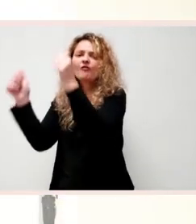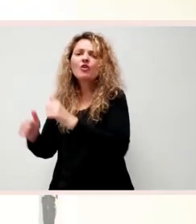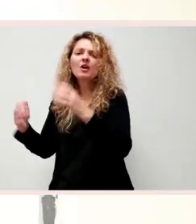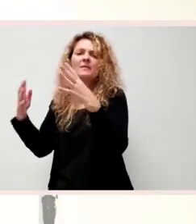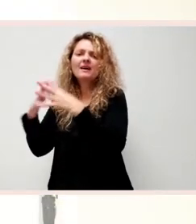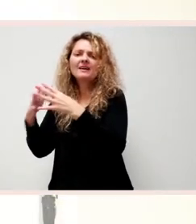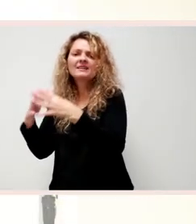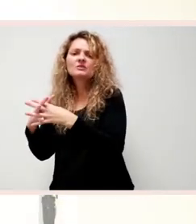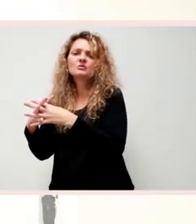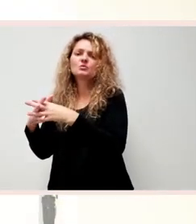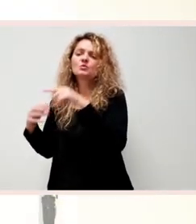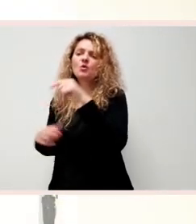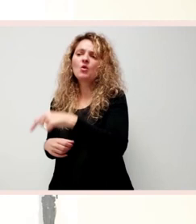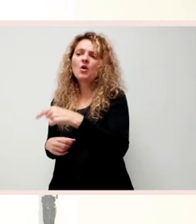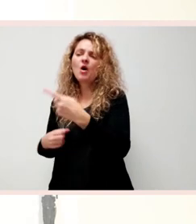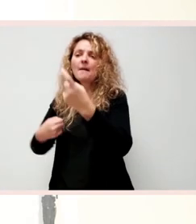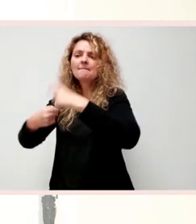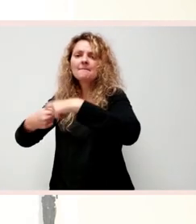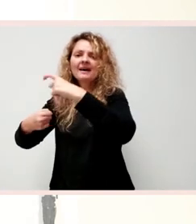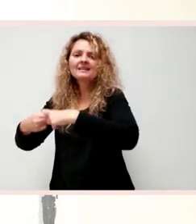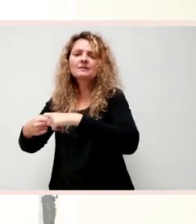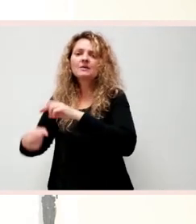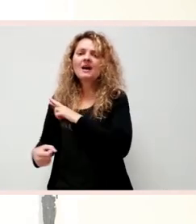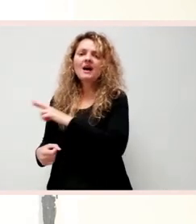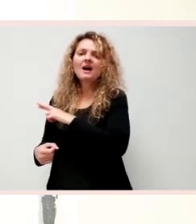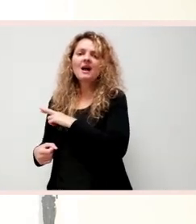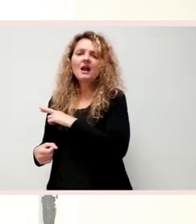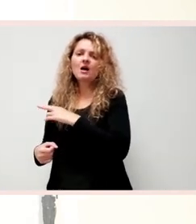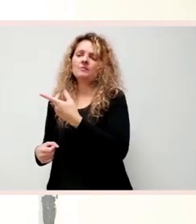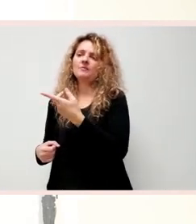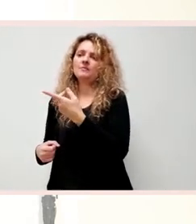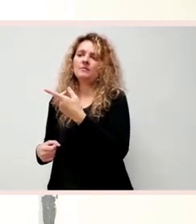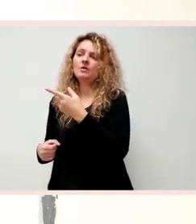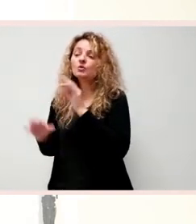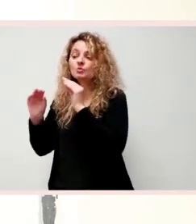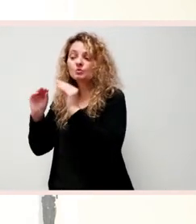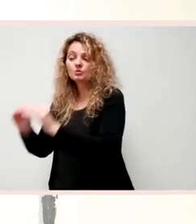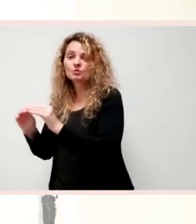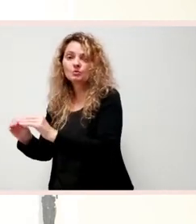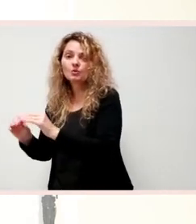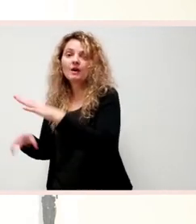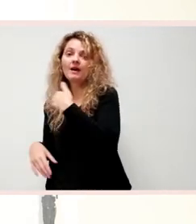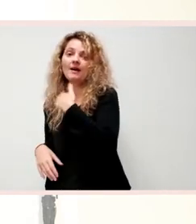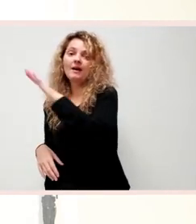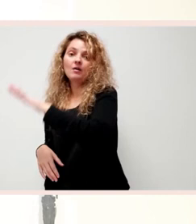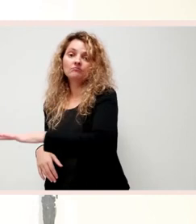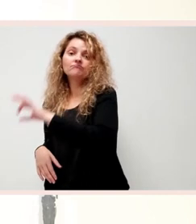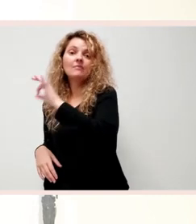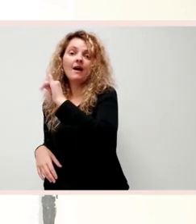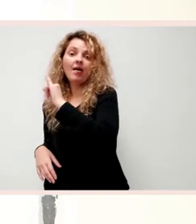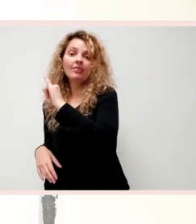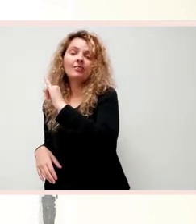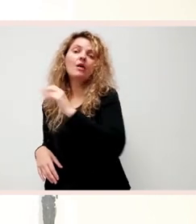esquemática os elementos que participarían dentro dese ritual. Pero tanto nuns deses bronces, estes que temos aquí, como eses